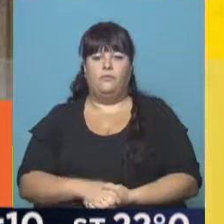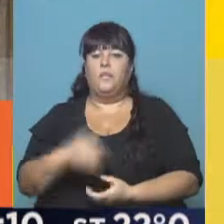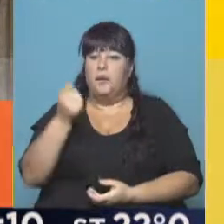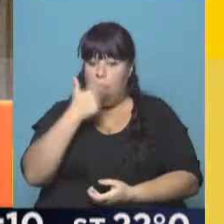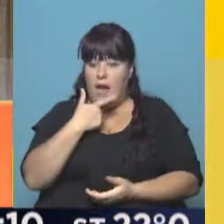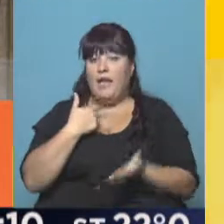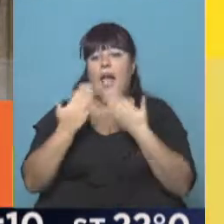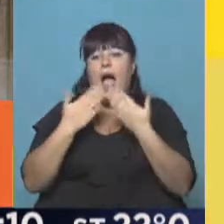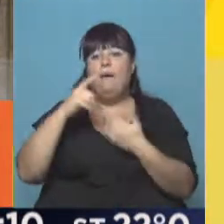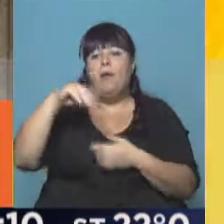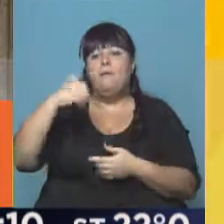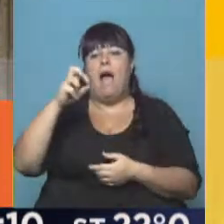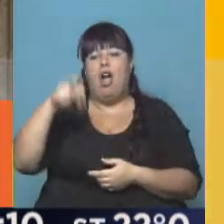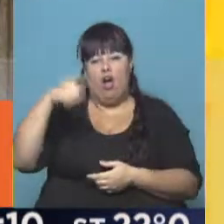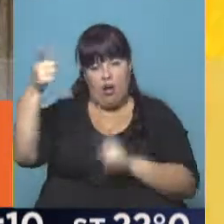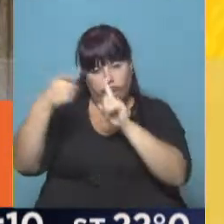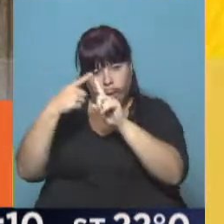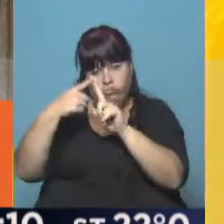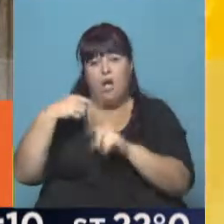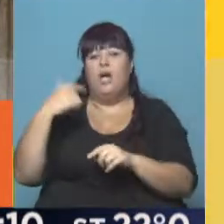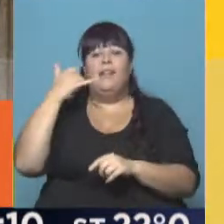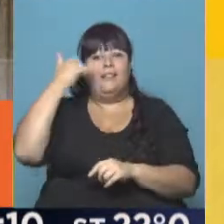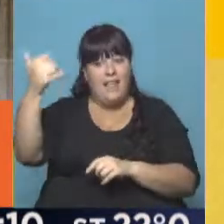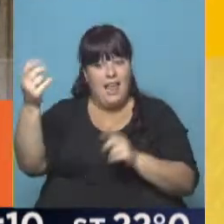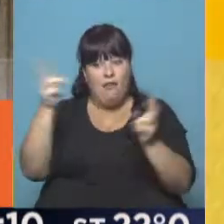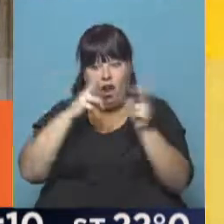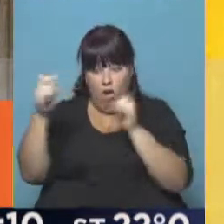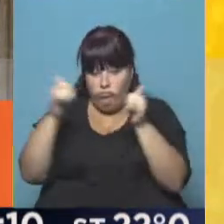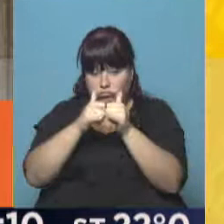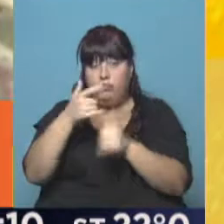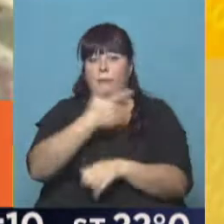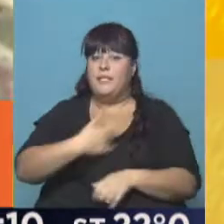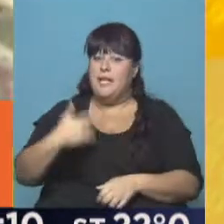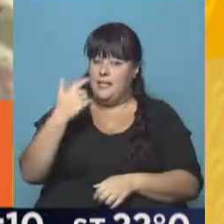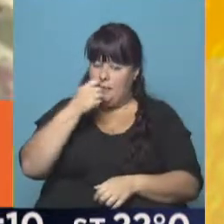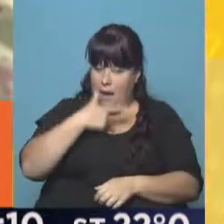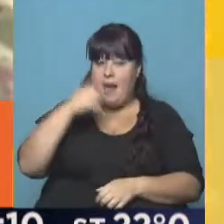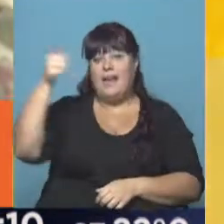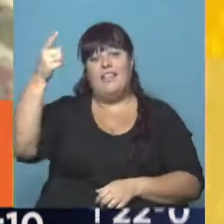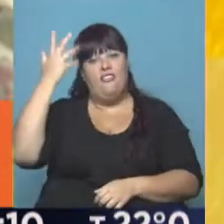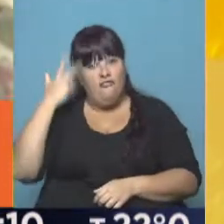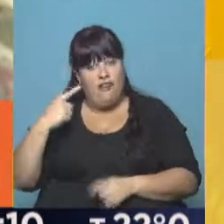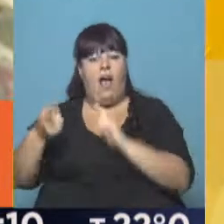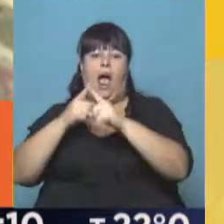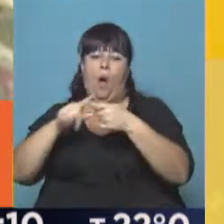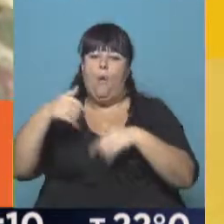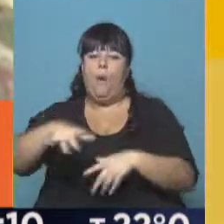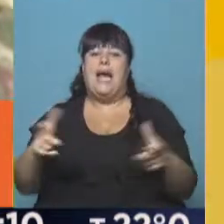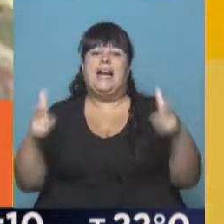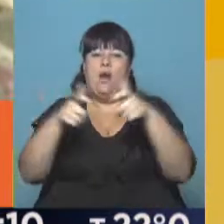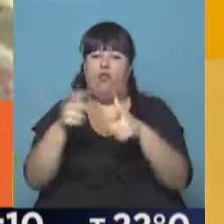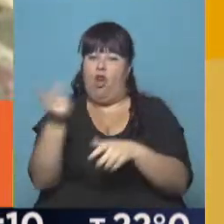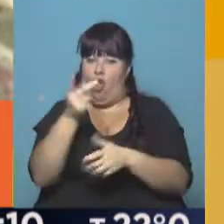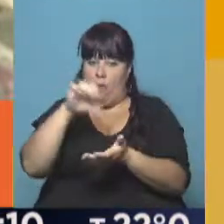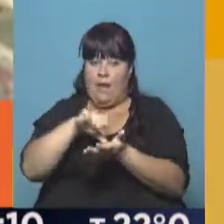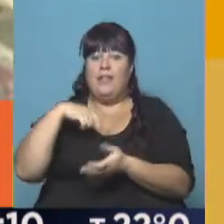Macri habló con Emmanuel Macron. Durante la comunicación telefónica, el mandatario argentino y su par francés acordaron mantener una reunión